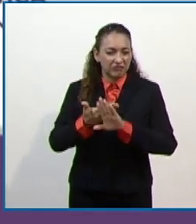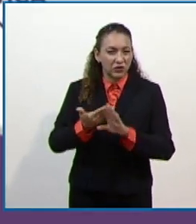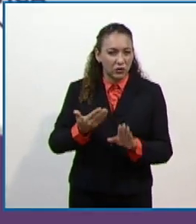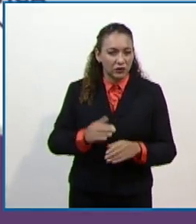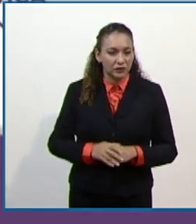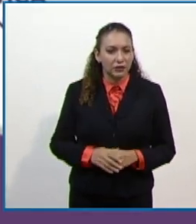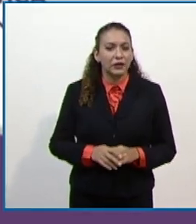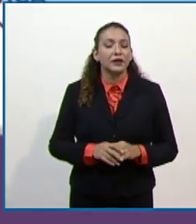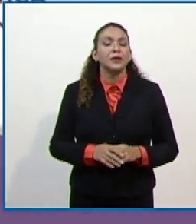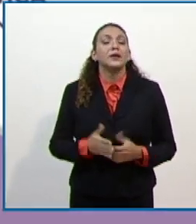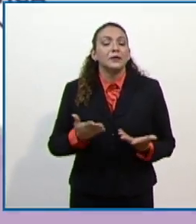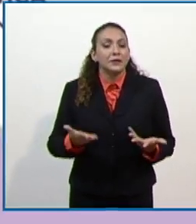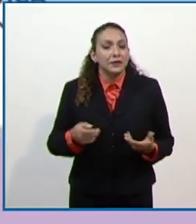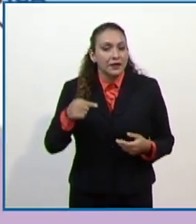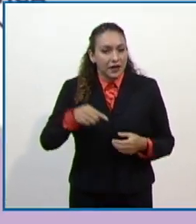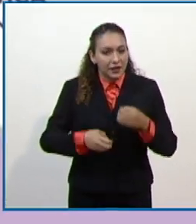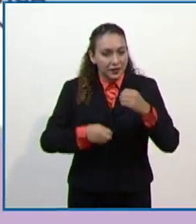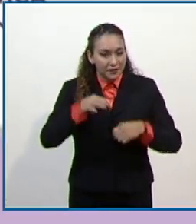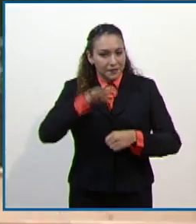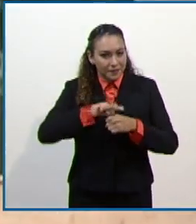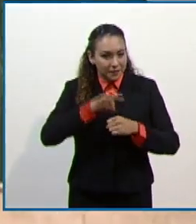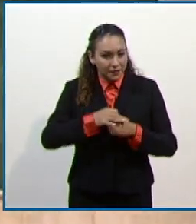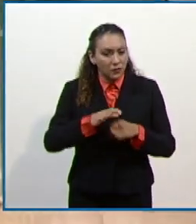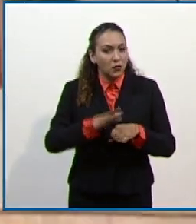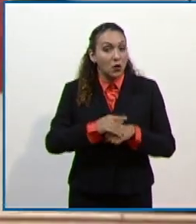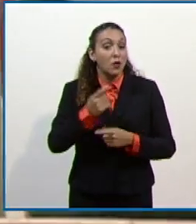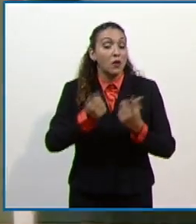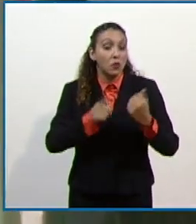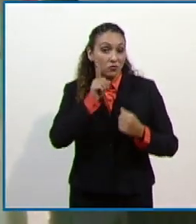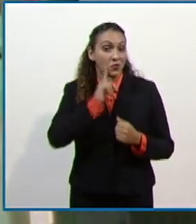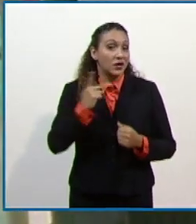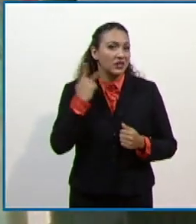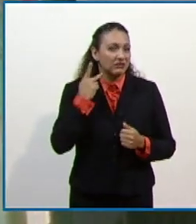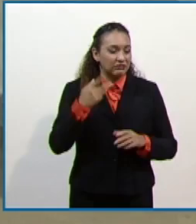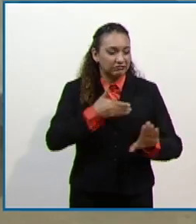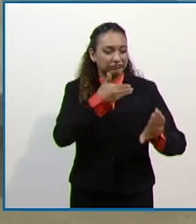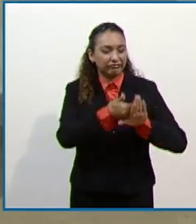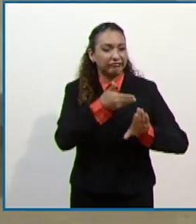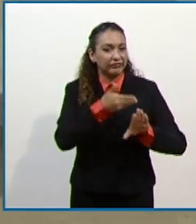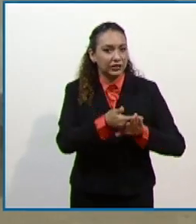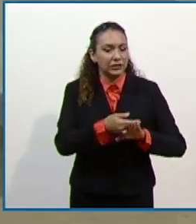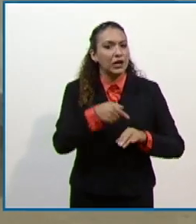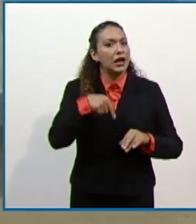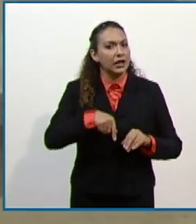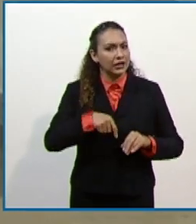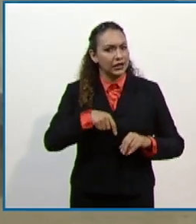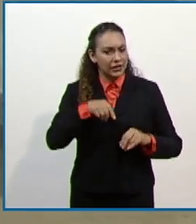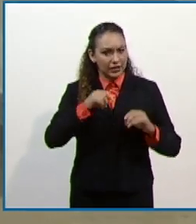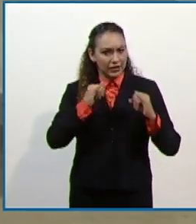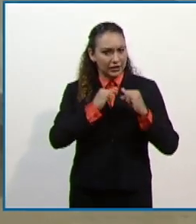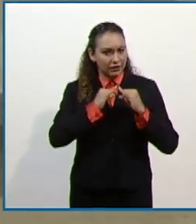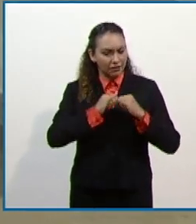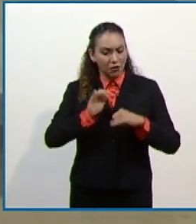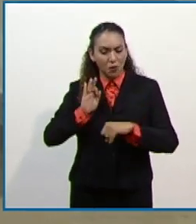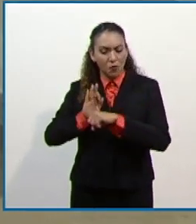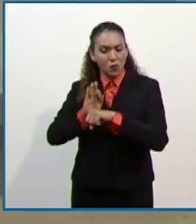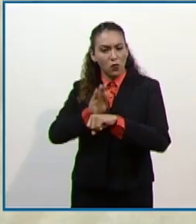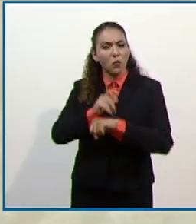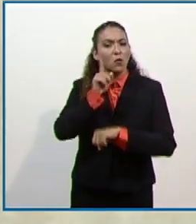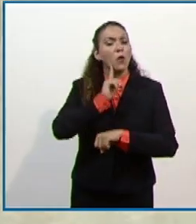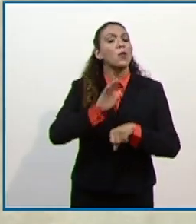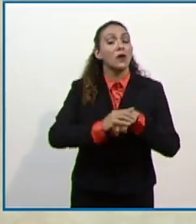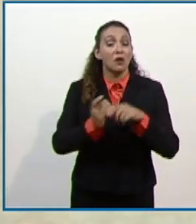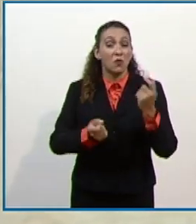en razón de género del Tribunal Electoral, se encarga de velar, acompañar, procurar y atender a las mujeres que denuncian estas